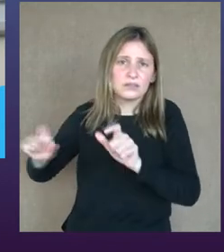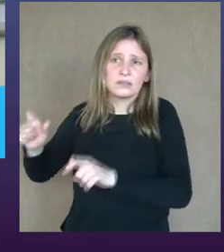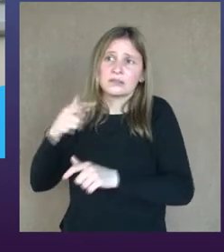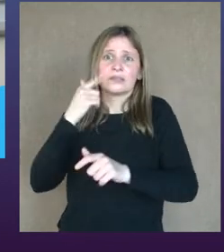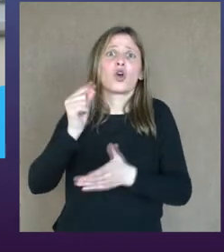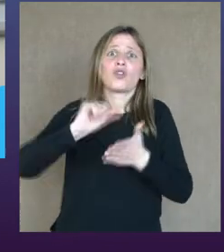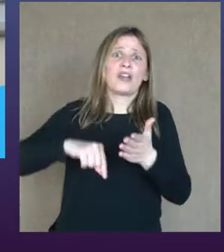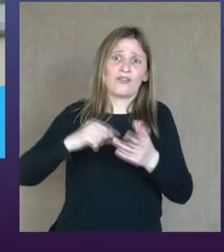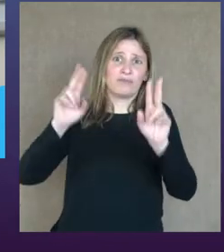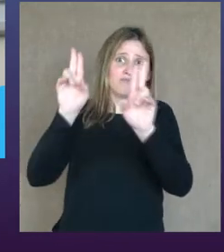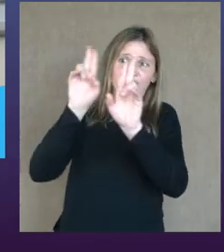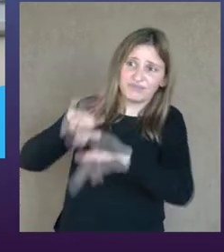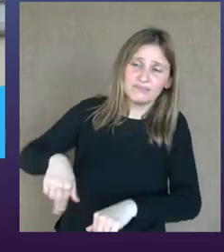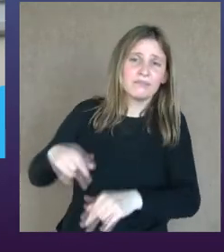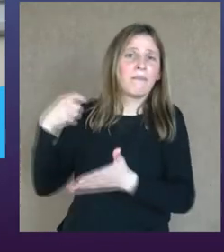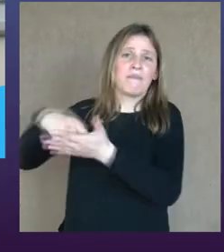tan... Entonces,